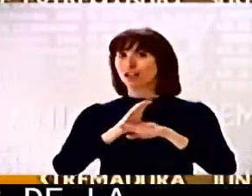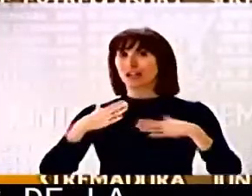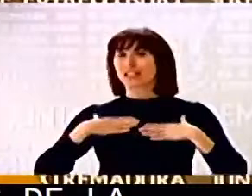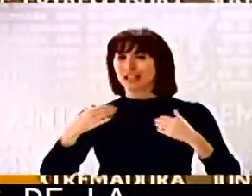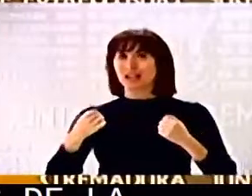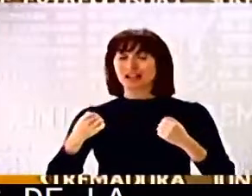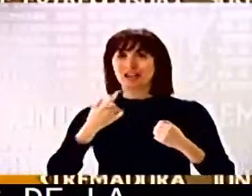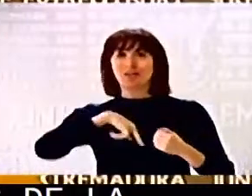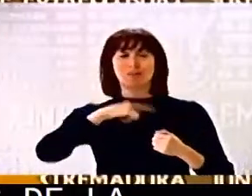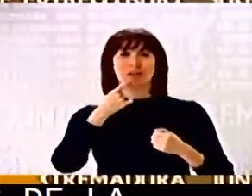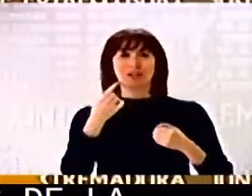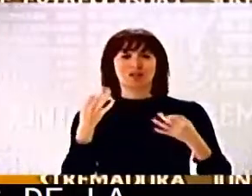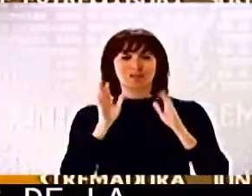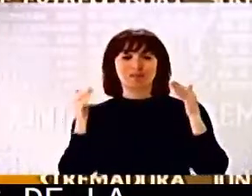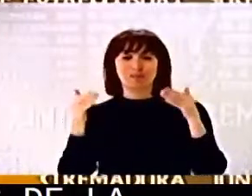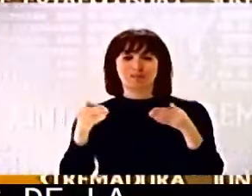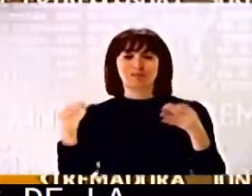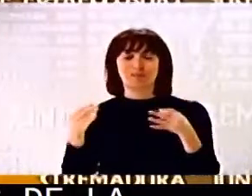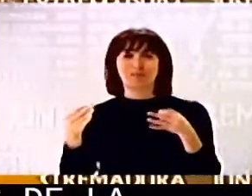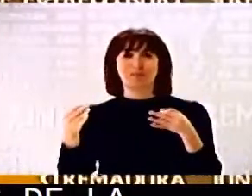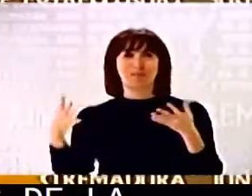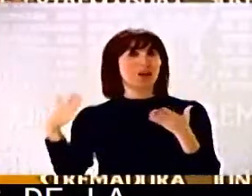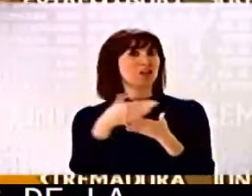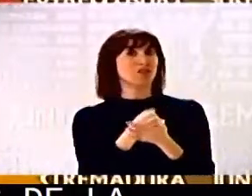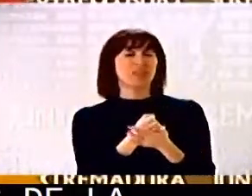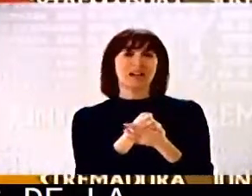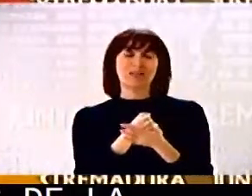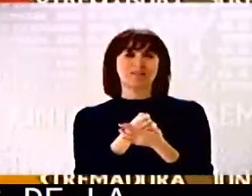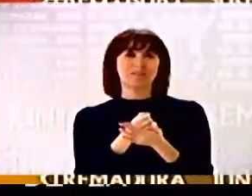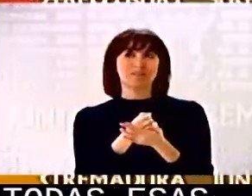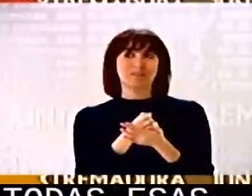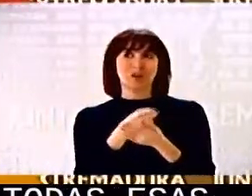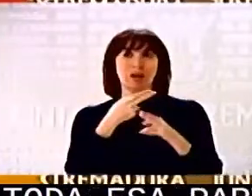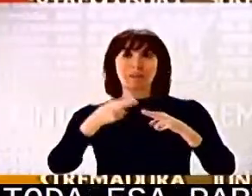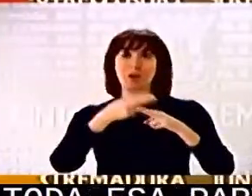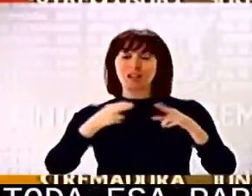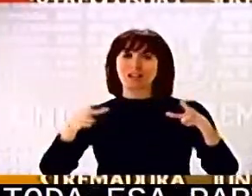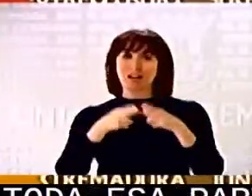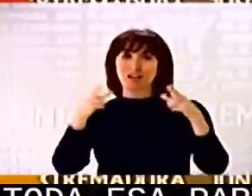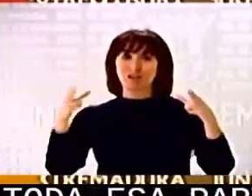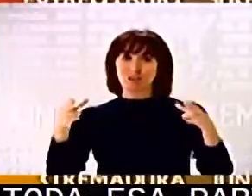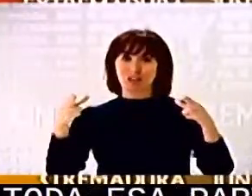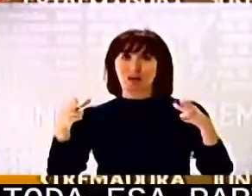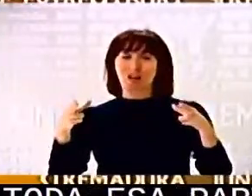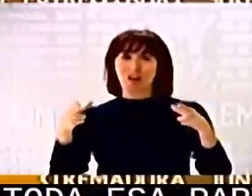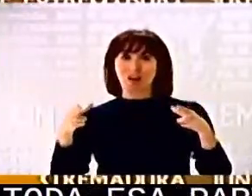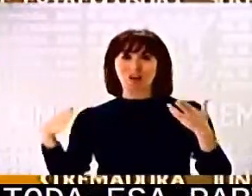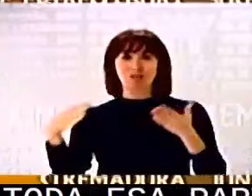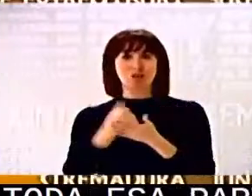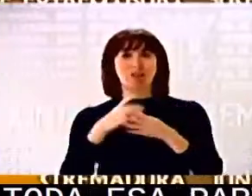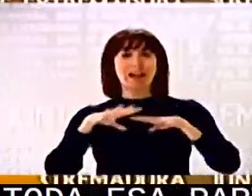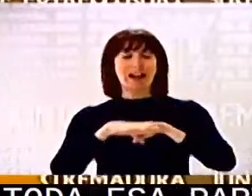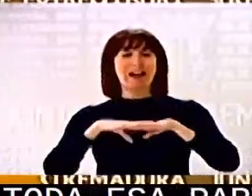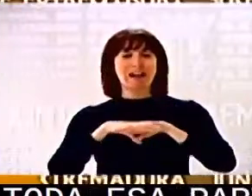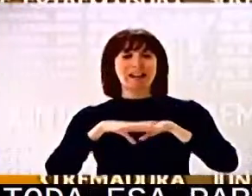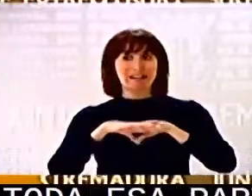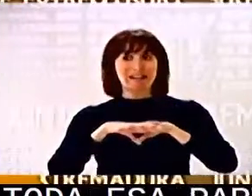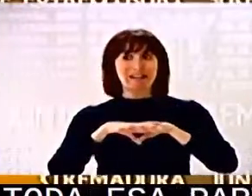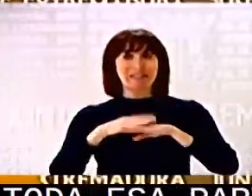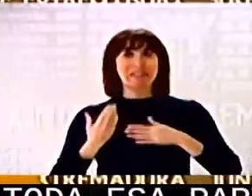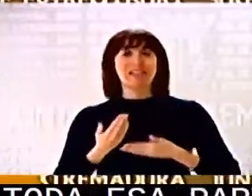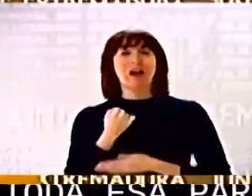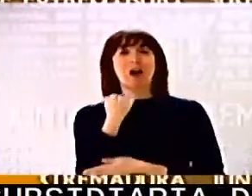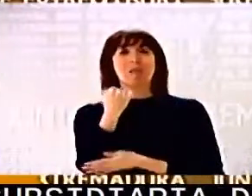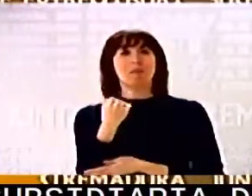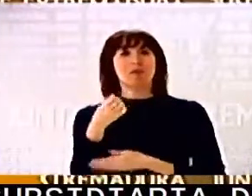Sanidad, destinadas pues, a toda esa parte de la política social, toda esa red subsidiaria de